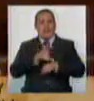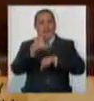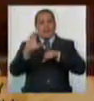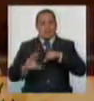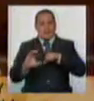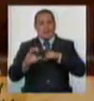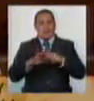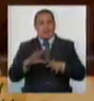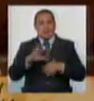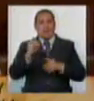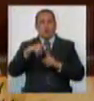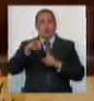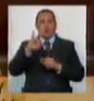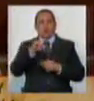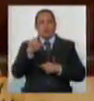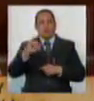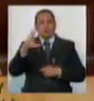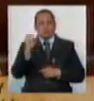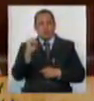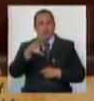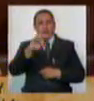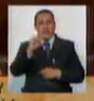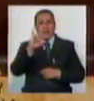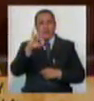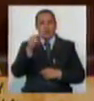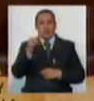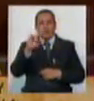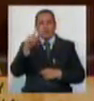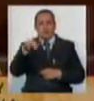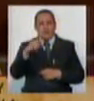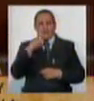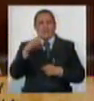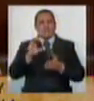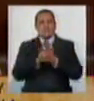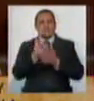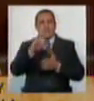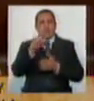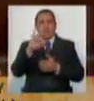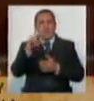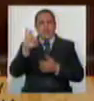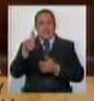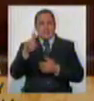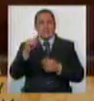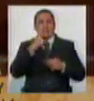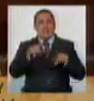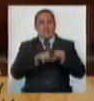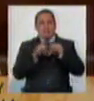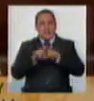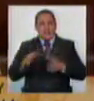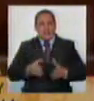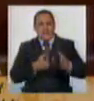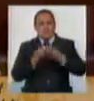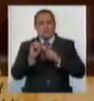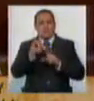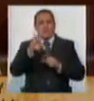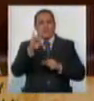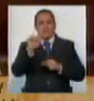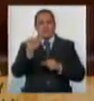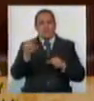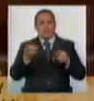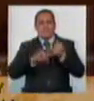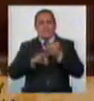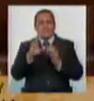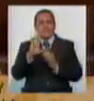carretera Otuzco-Cayacuyán, la carretera Alfamayo-Chauyay-Quillabamba, la carretera Quino a San Francisco,